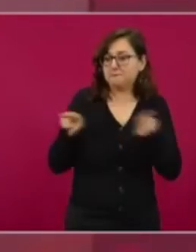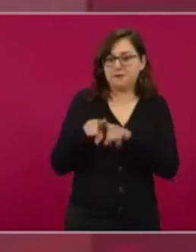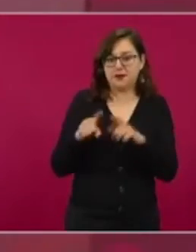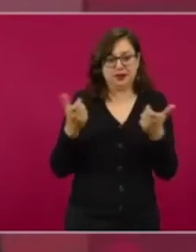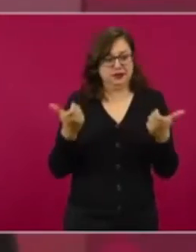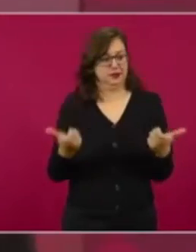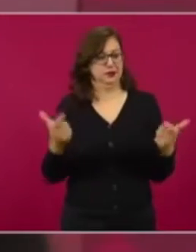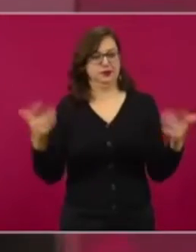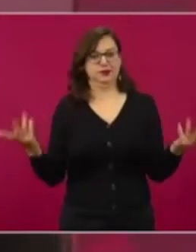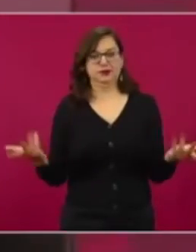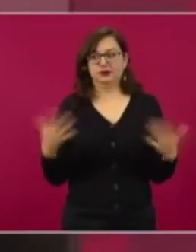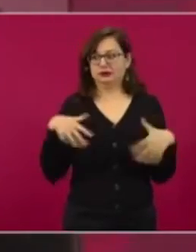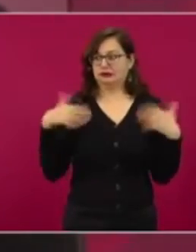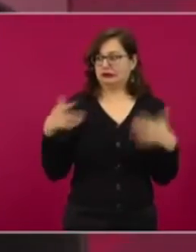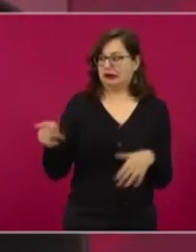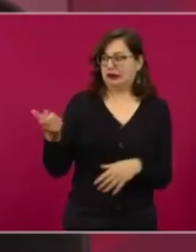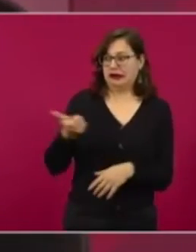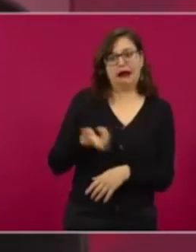Claro que para